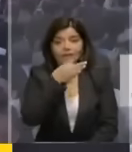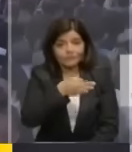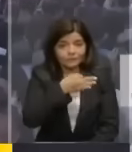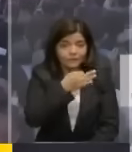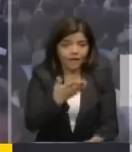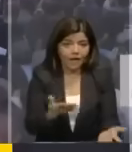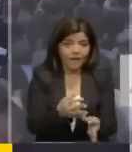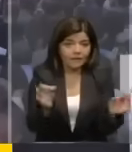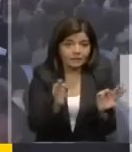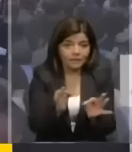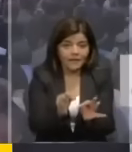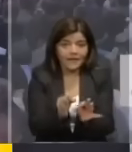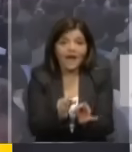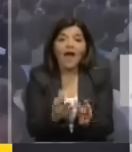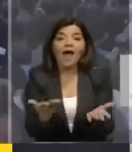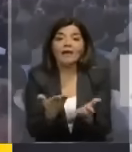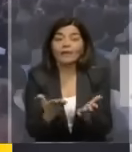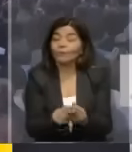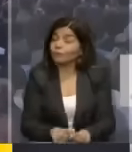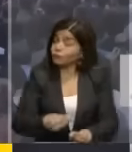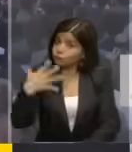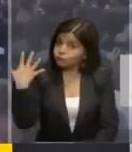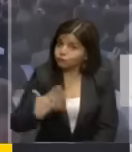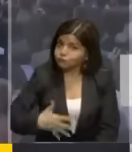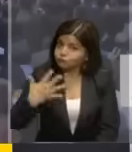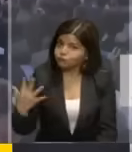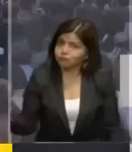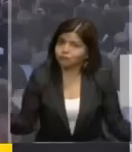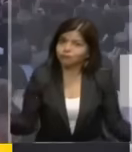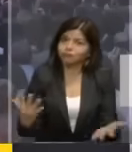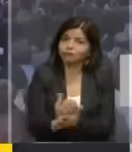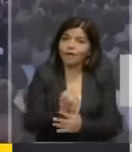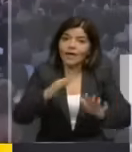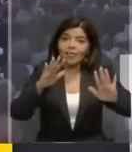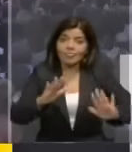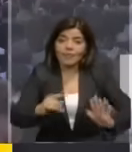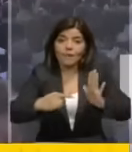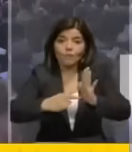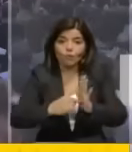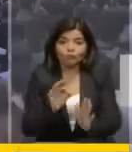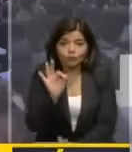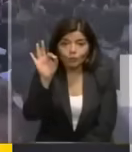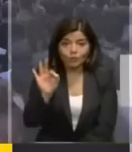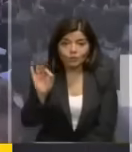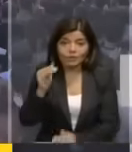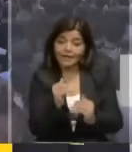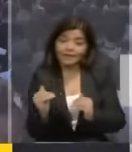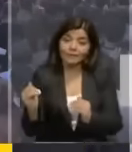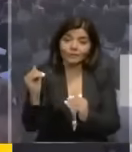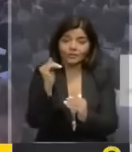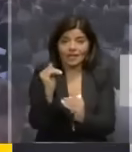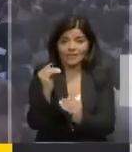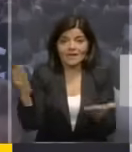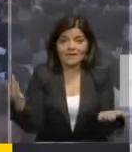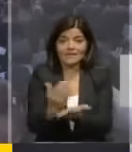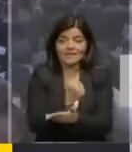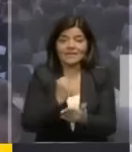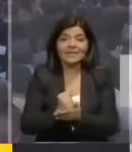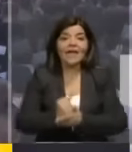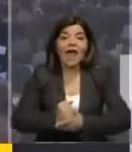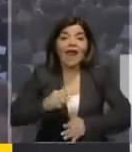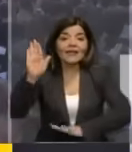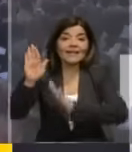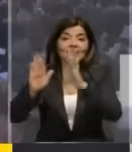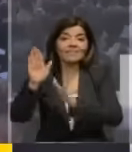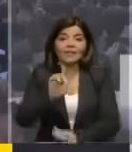el consolidado, que es abrumador, arrasador. Son 10 puntos porcentuales de ventaja que obtiene el candidato libertario, ya